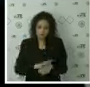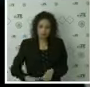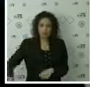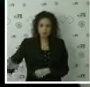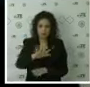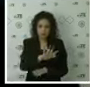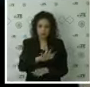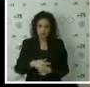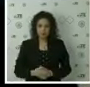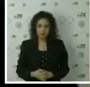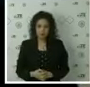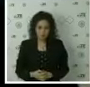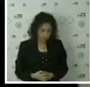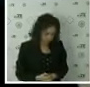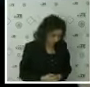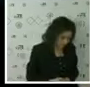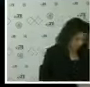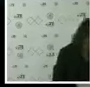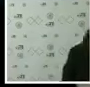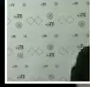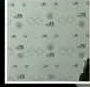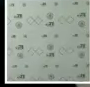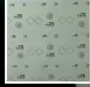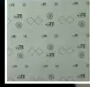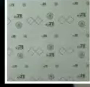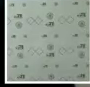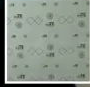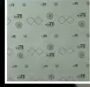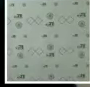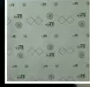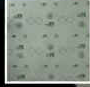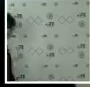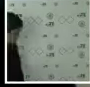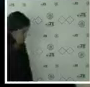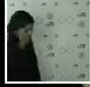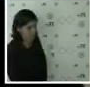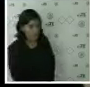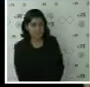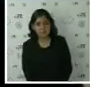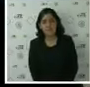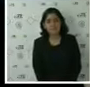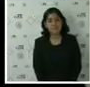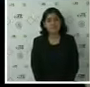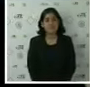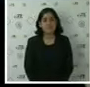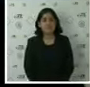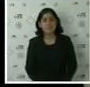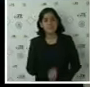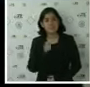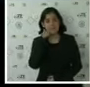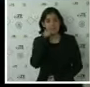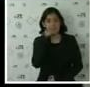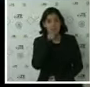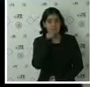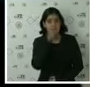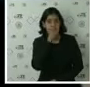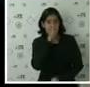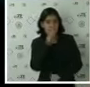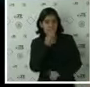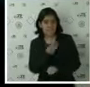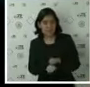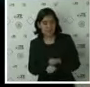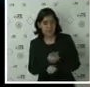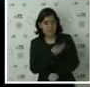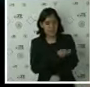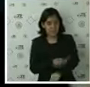parte de los asuntos públicos, que nuestro bienestar en la escuela se extienda a la familia y de ahí a la